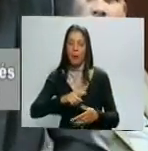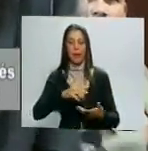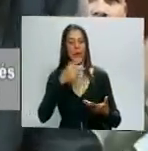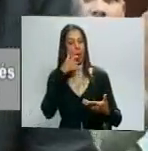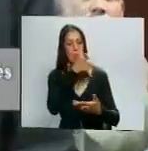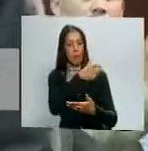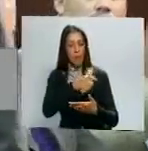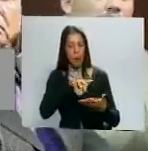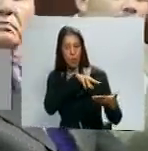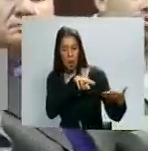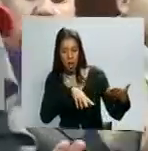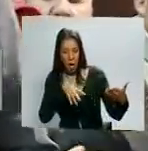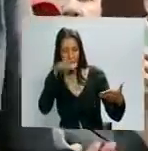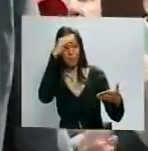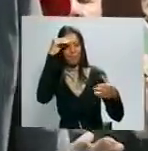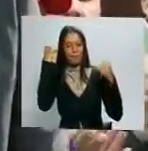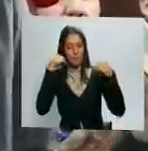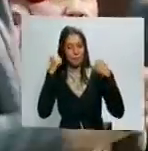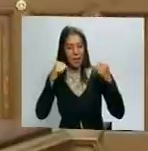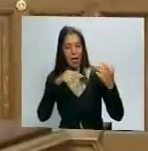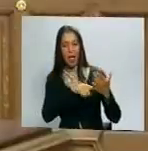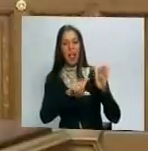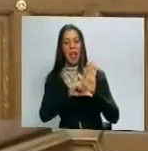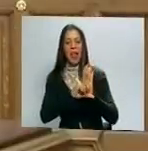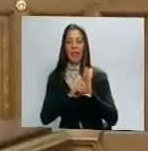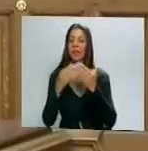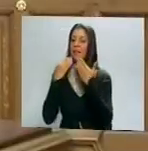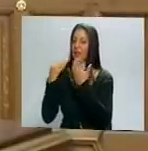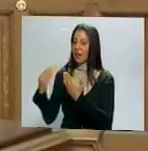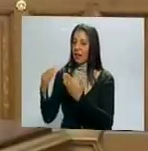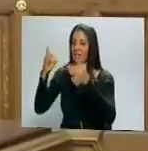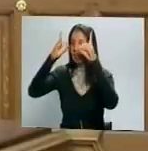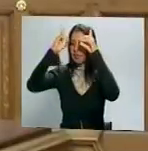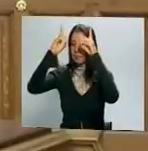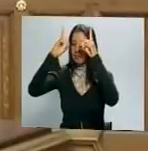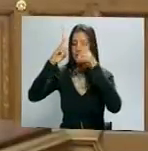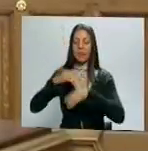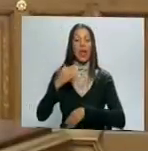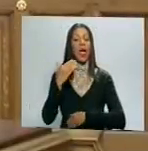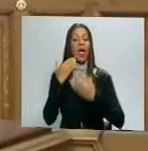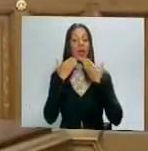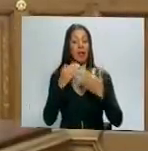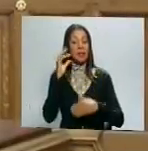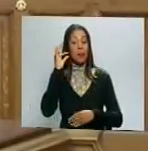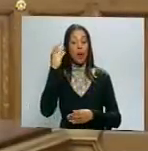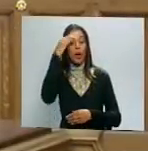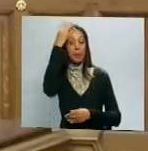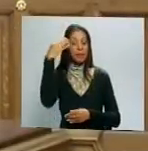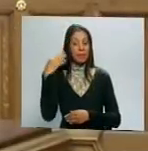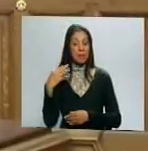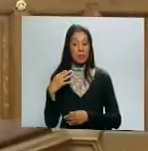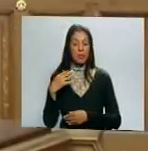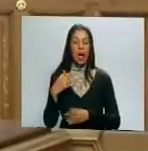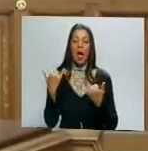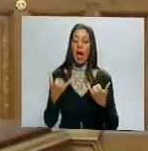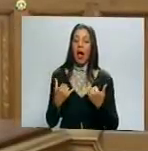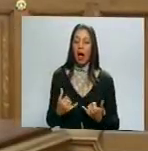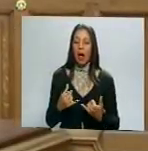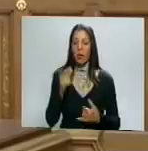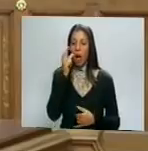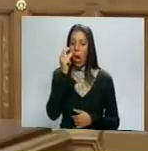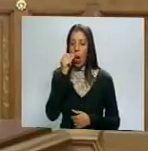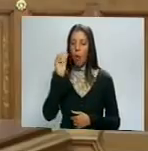Muchas gracias, ciudadana presidenta. Muchas gracias a la constituyente Guzmán. Y voy a dar la palabra al